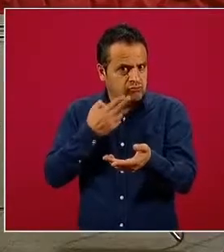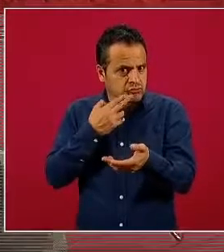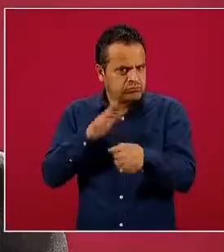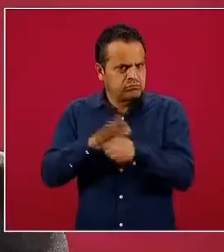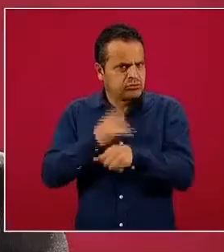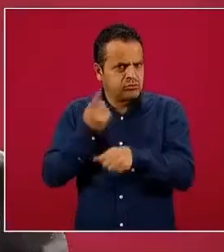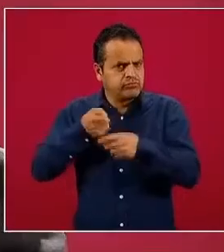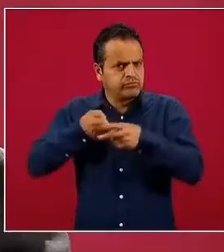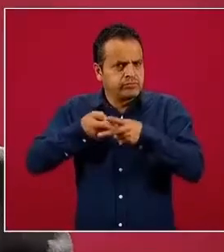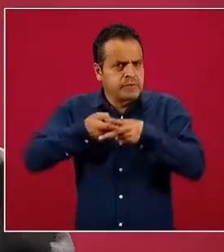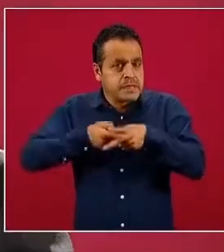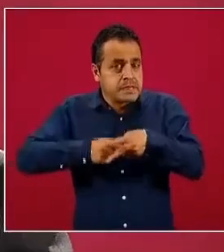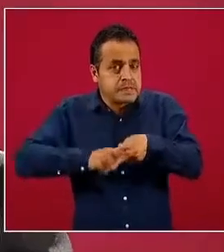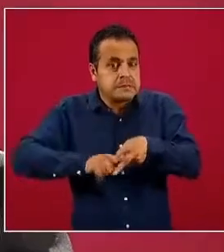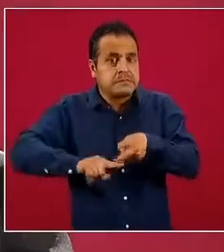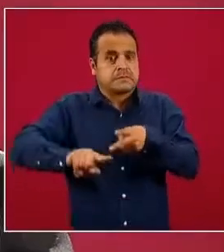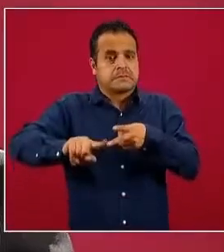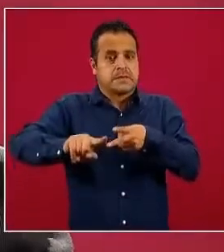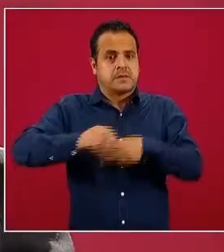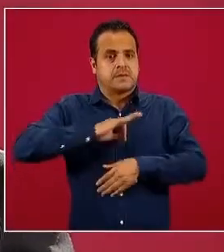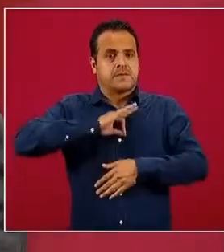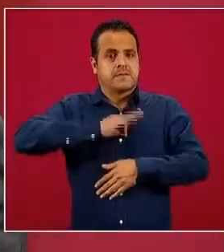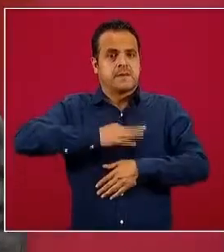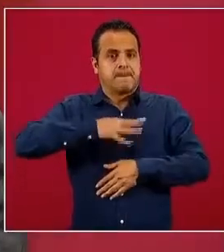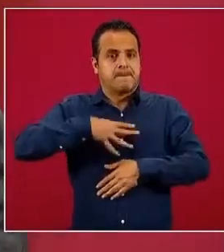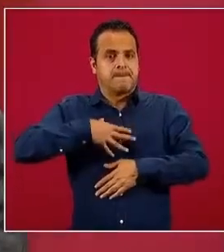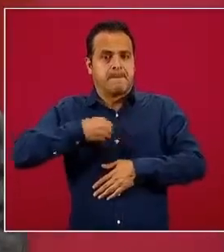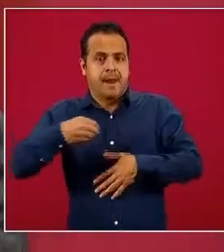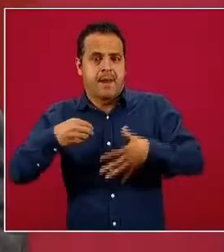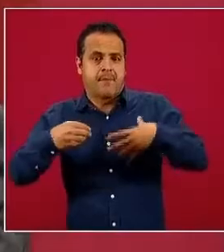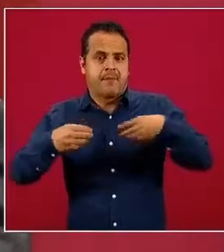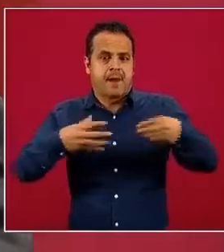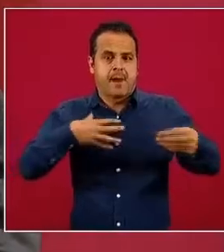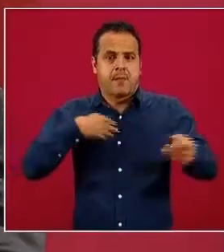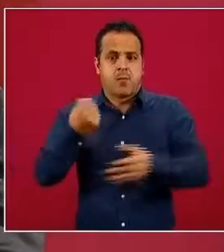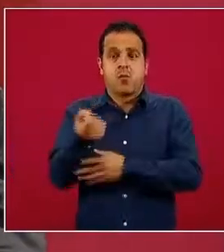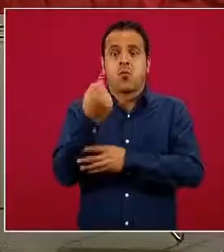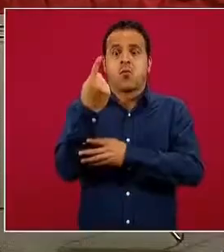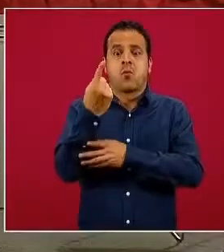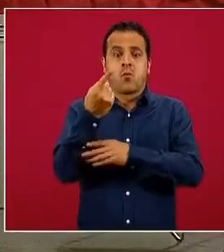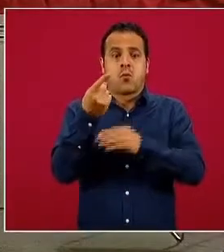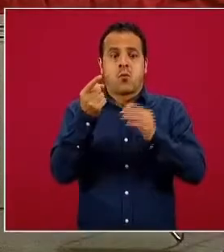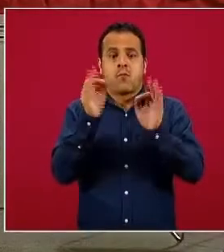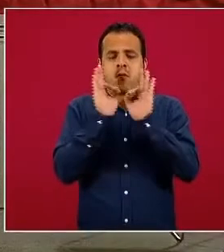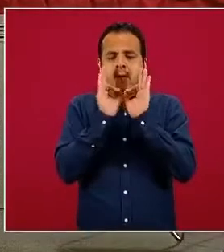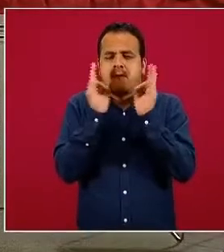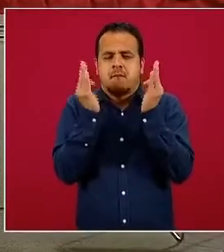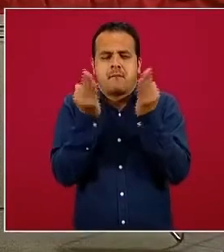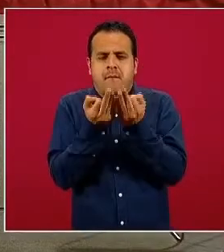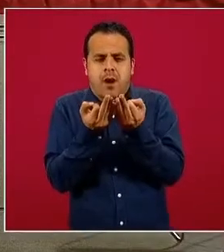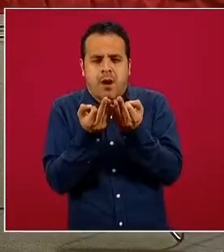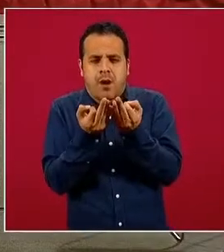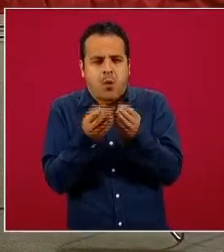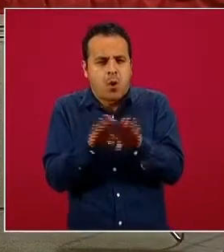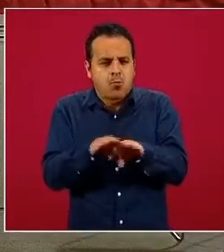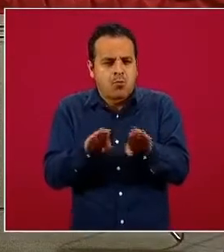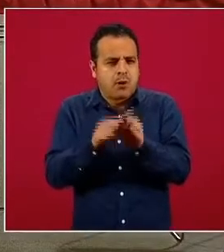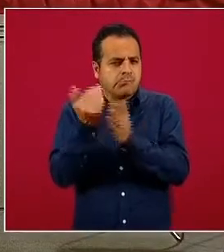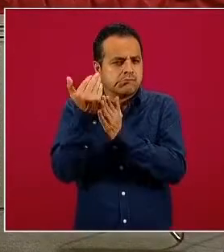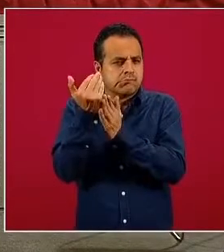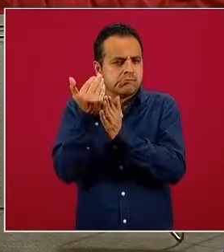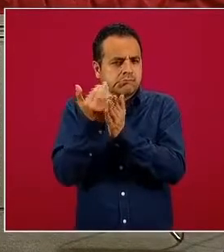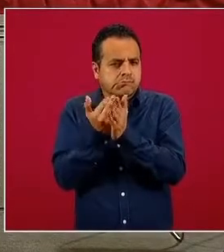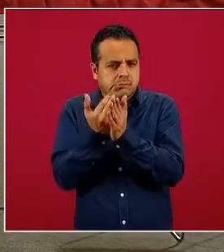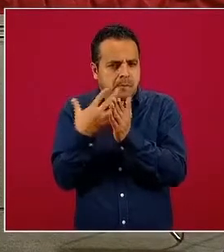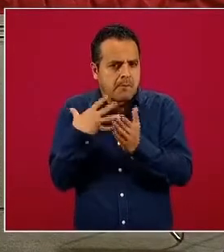estaban un solo modelo de abordaje de la mitigación comunitaria. Recordar que mitigación